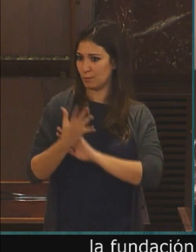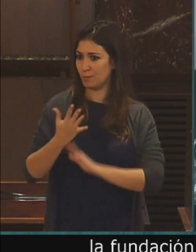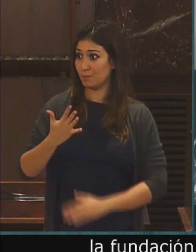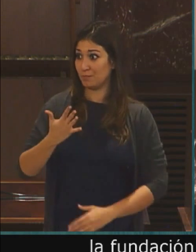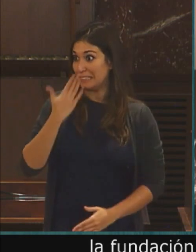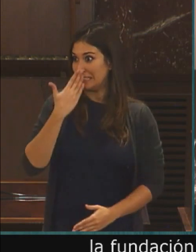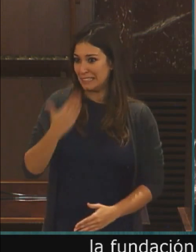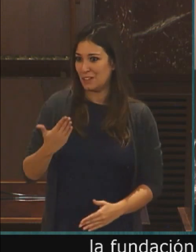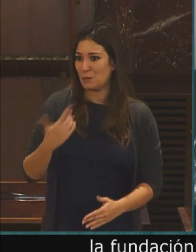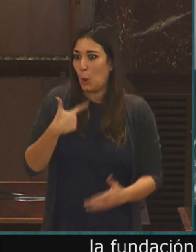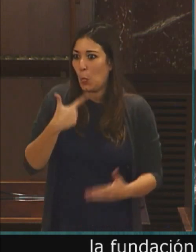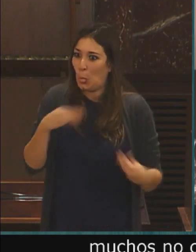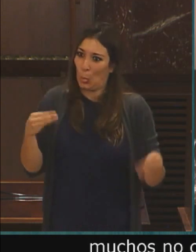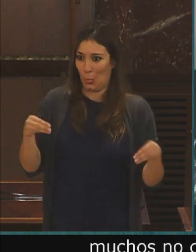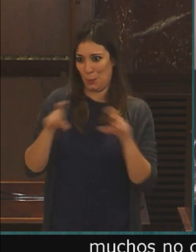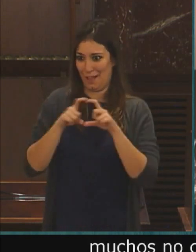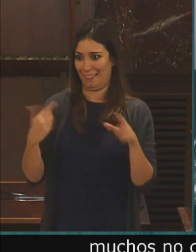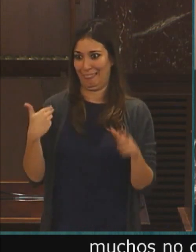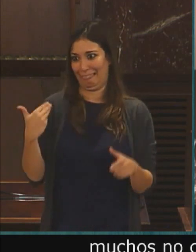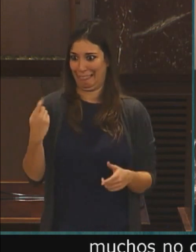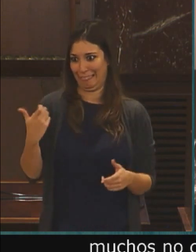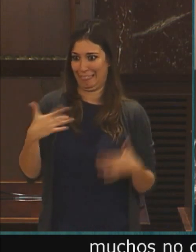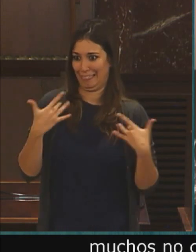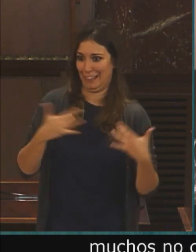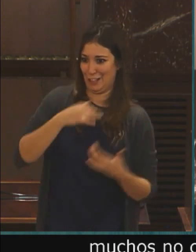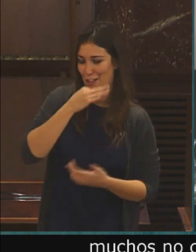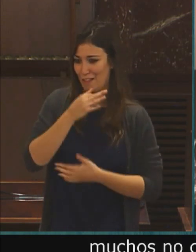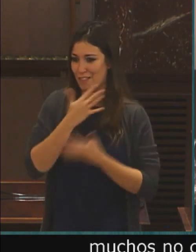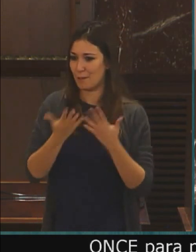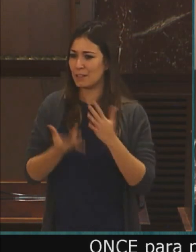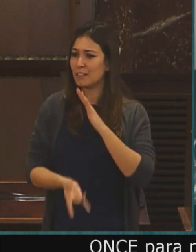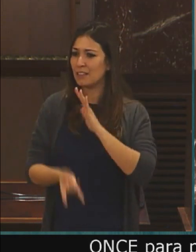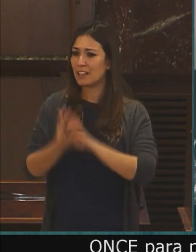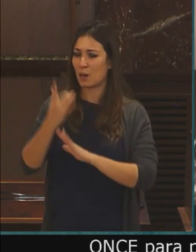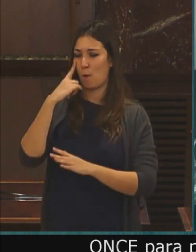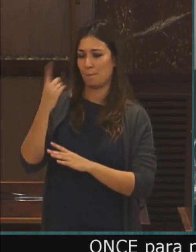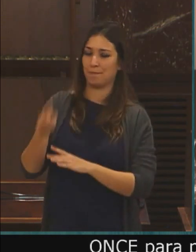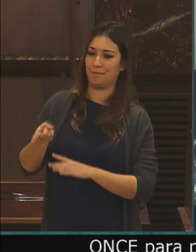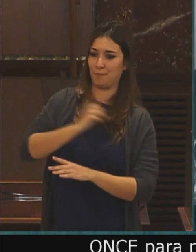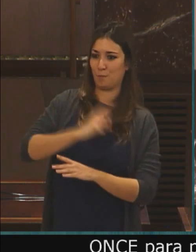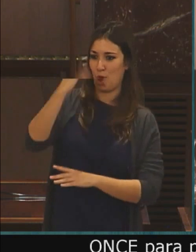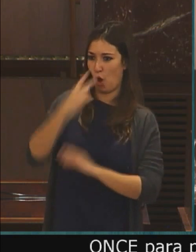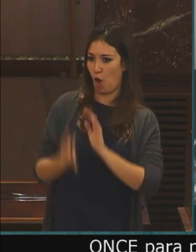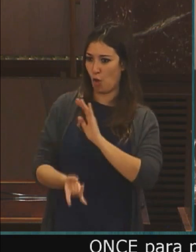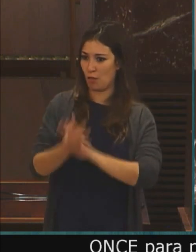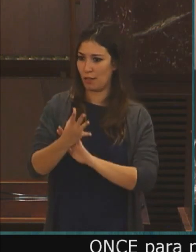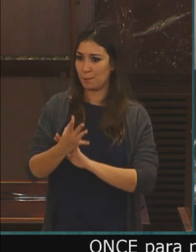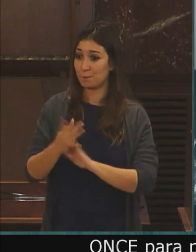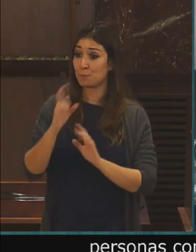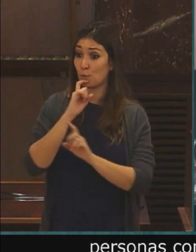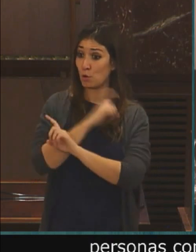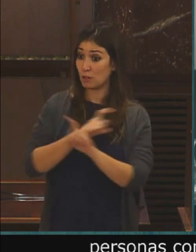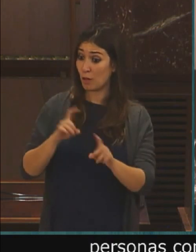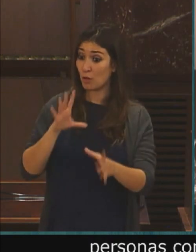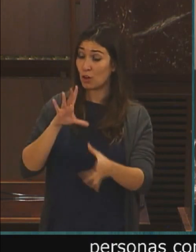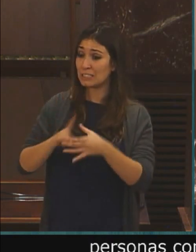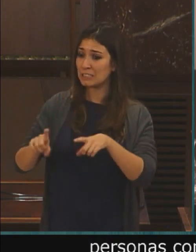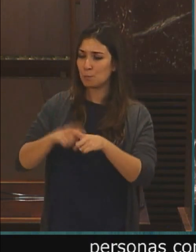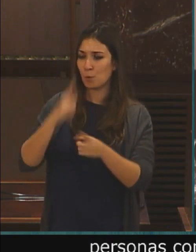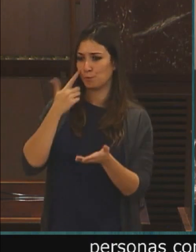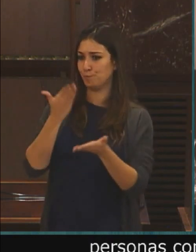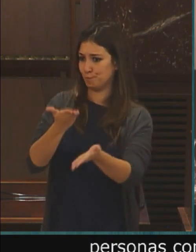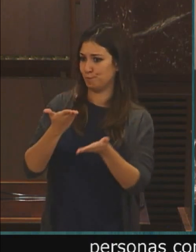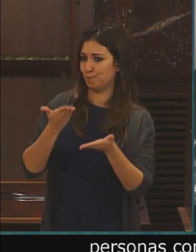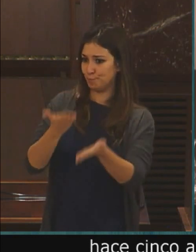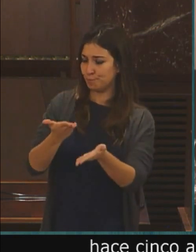Somos muy jovencitos. Y se crea el Amparo de la ONCE, que ve en la creación de esta Fundación de carácter